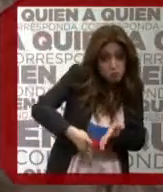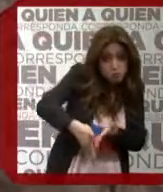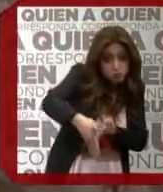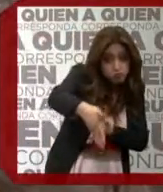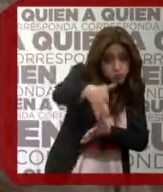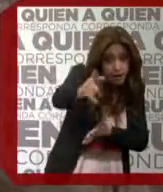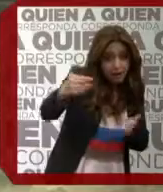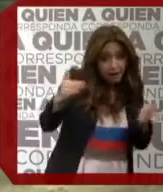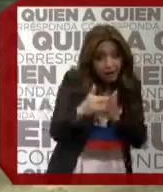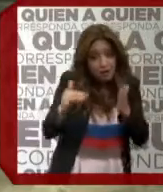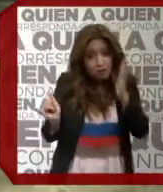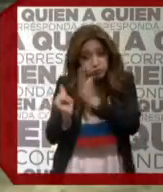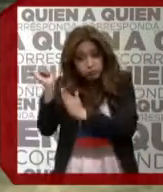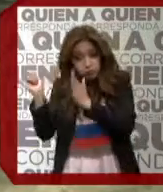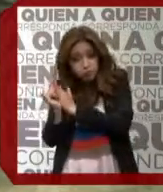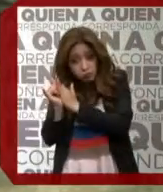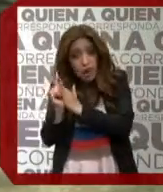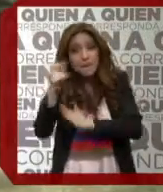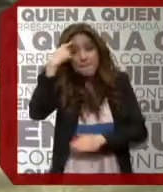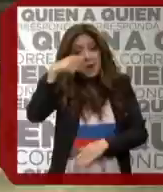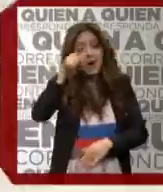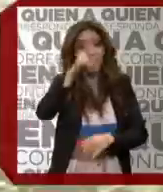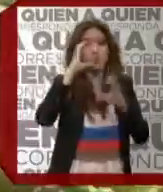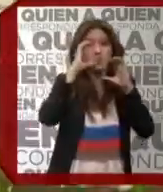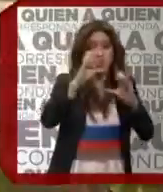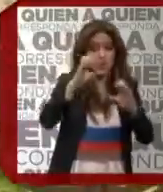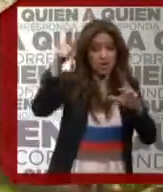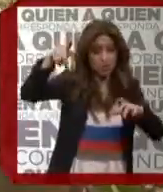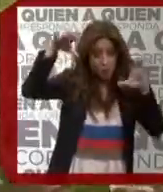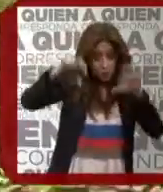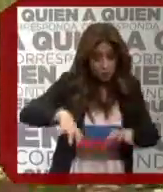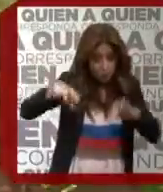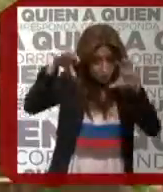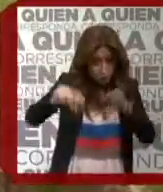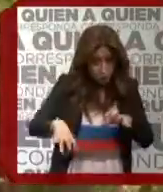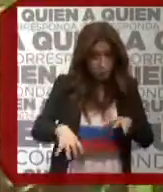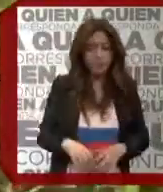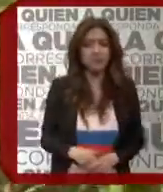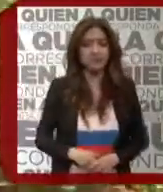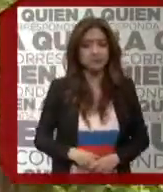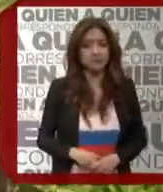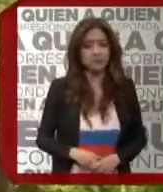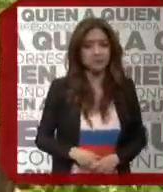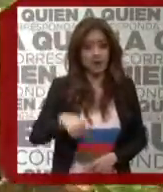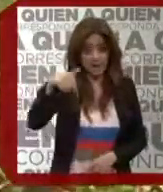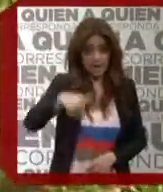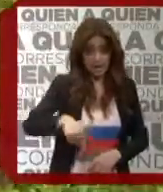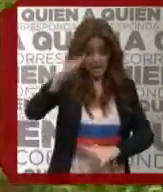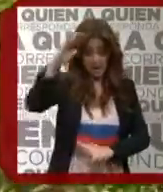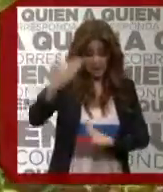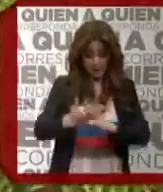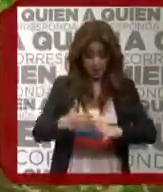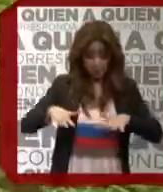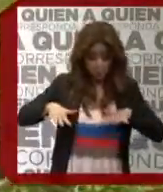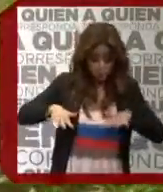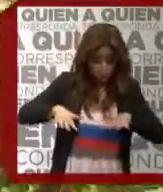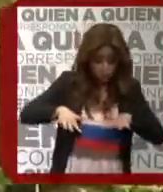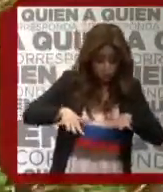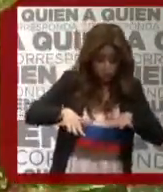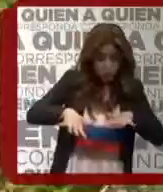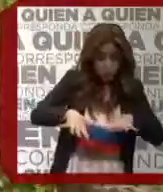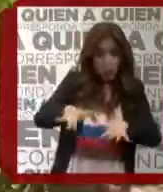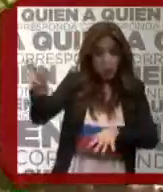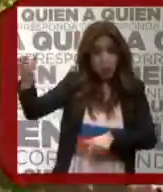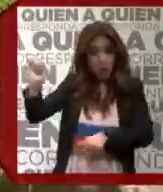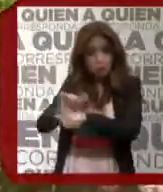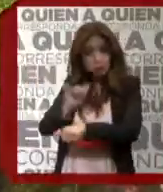sido modificadas para evitar que se meta el agua de lluvia. Existe un desnivel a mitad de la cuadra, que todo el agua de los estacionamientos,